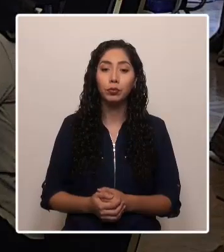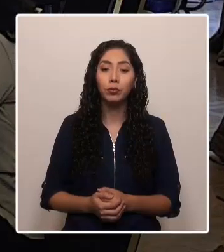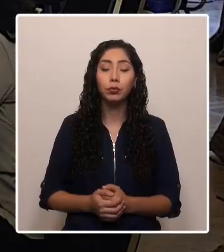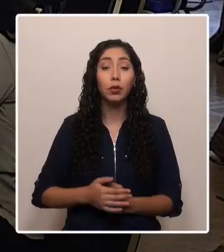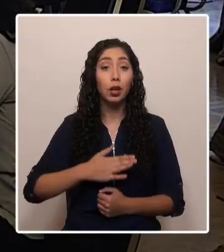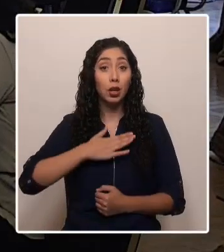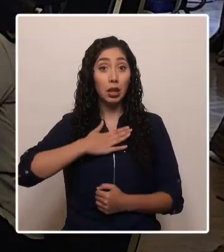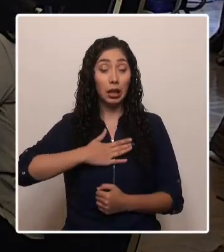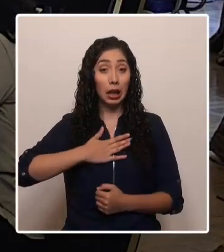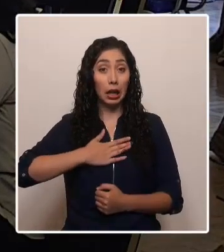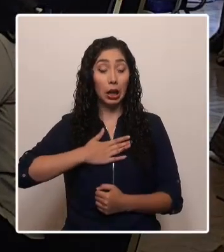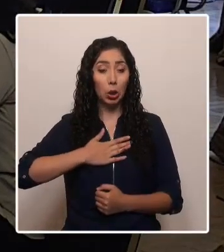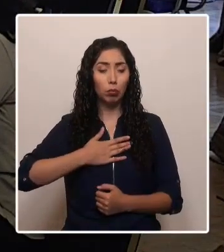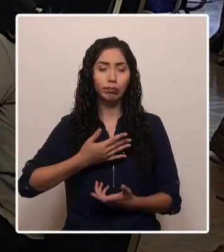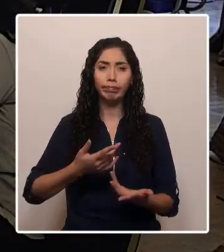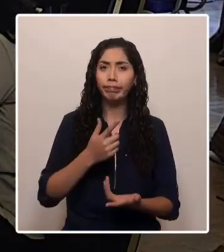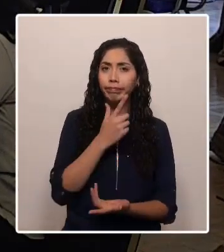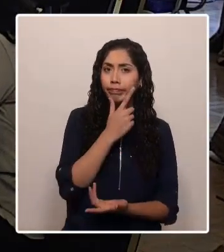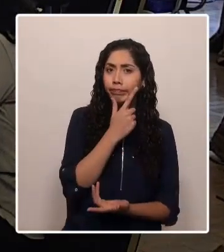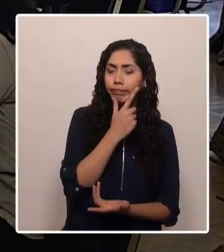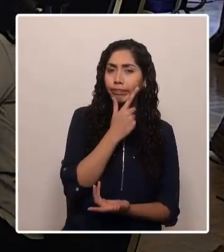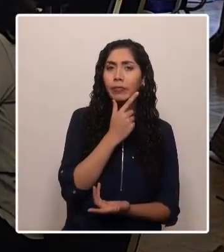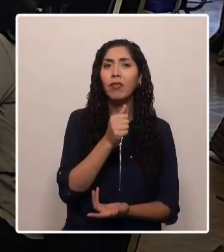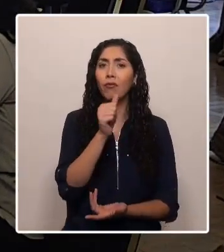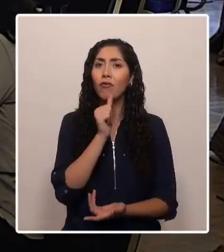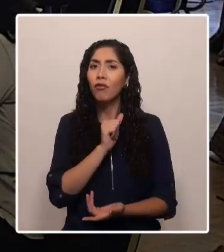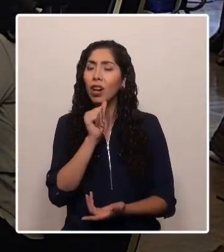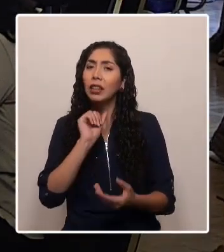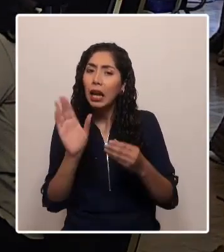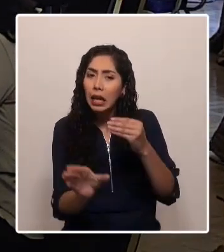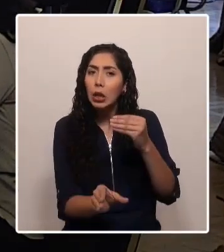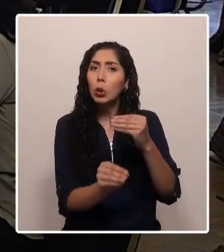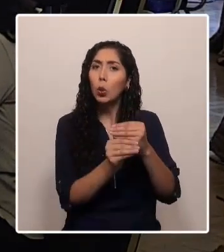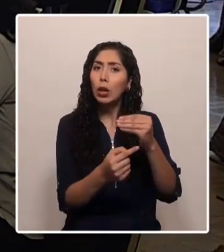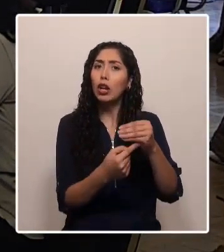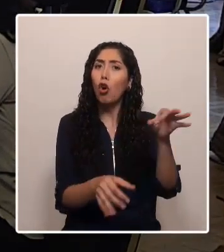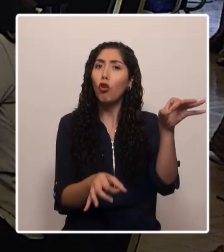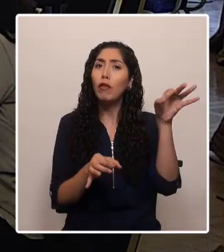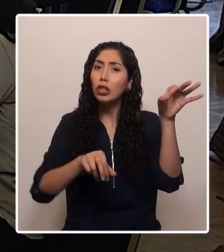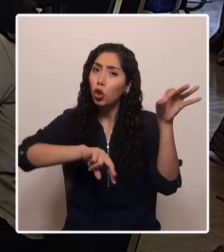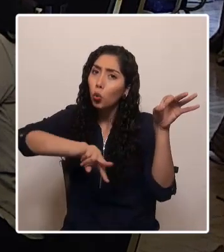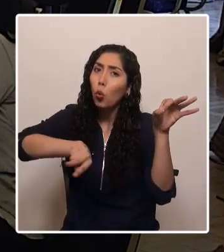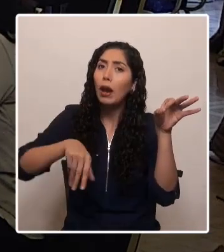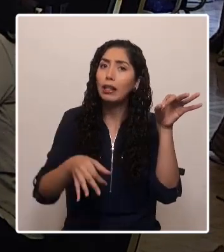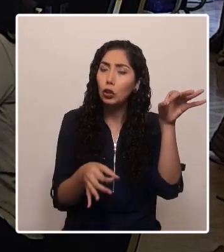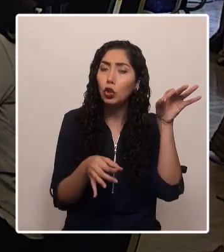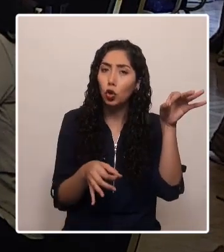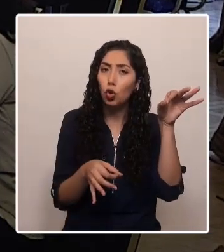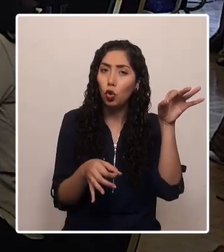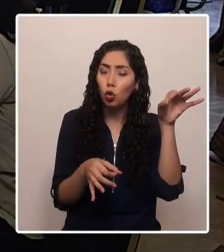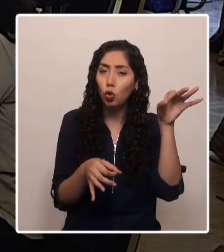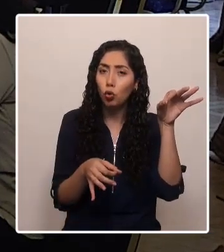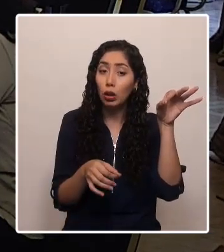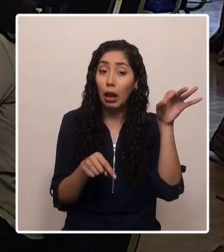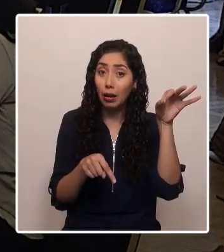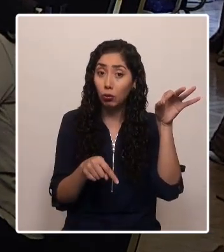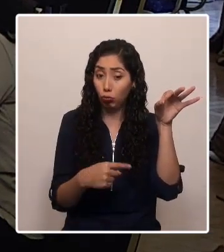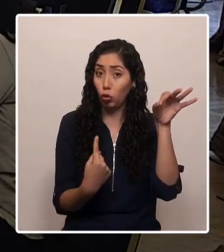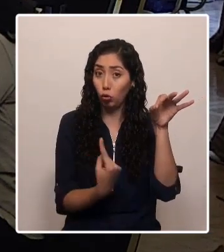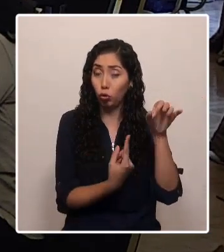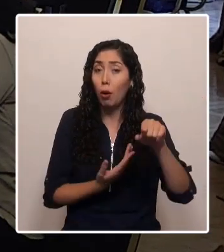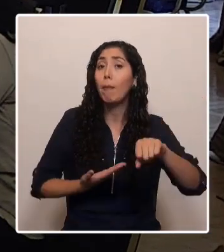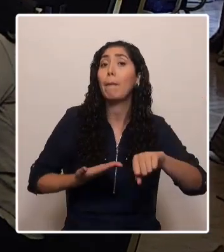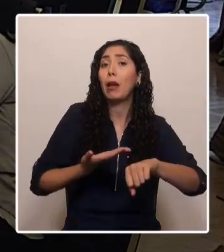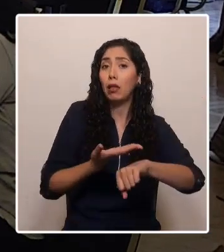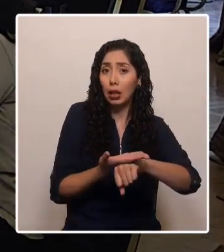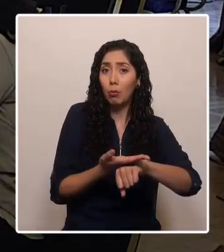Quiero cuestionar el hecho de que no se haya incluido un oficio nuestro en el cual le pedíamos a